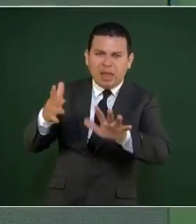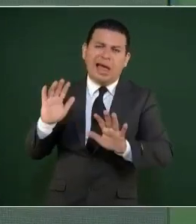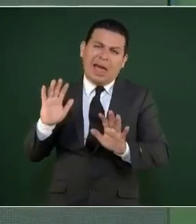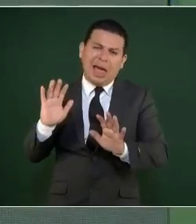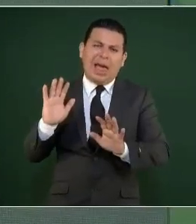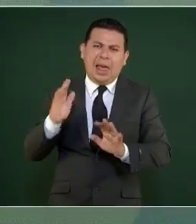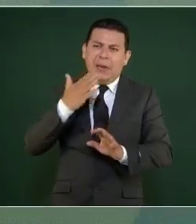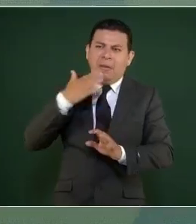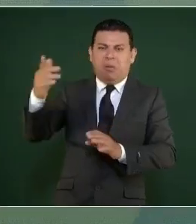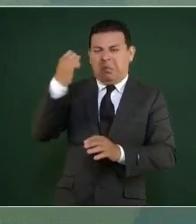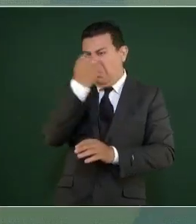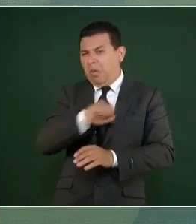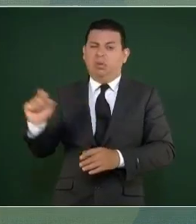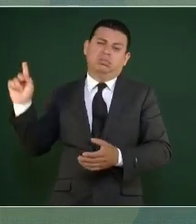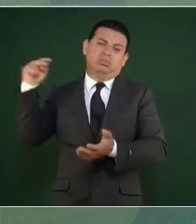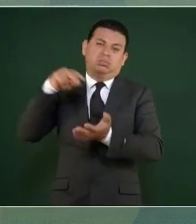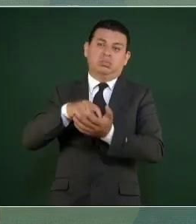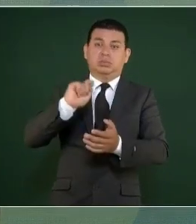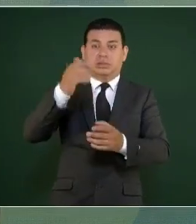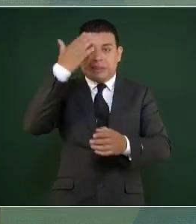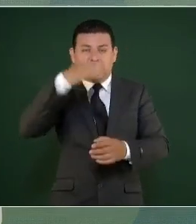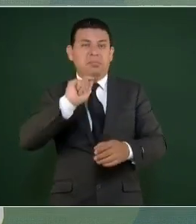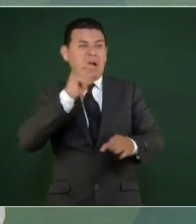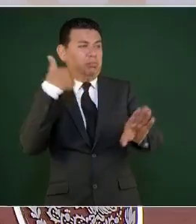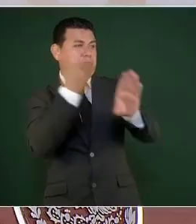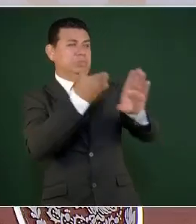los mejores expertos en guerra sucia,